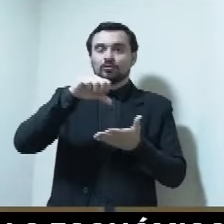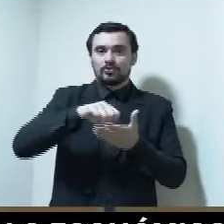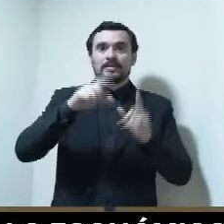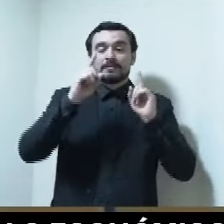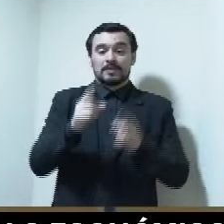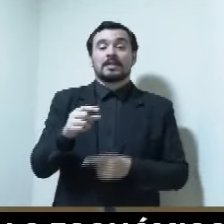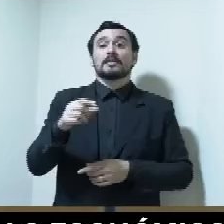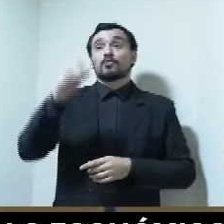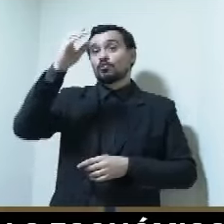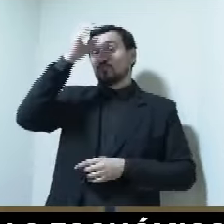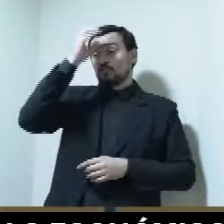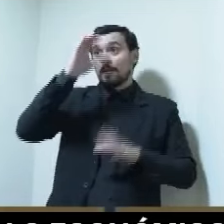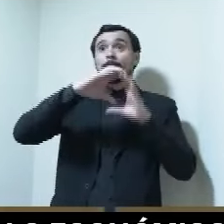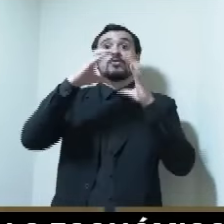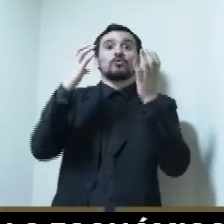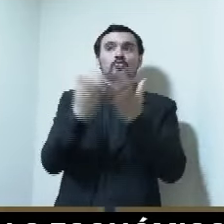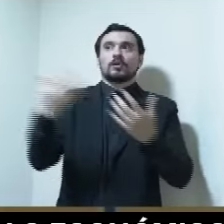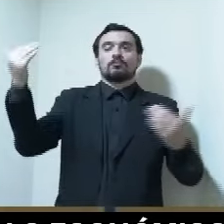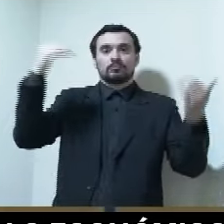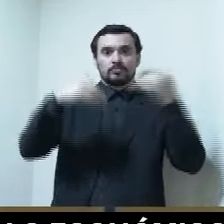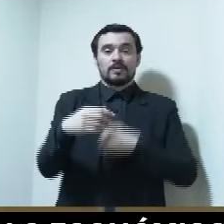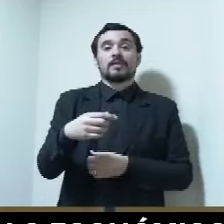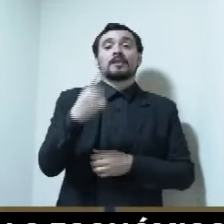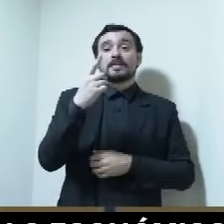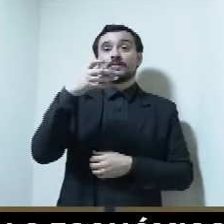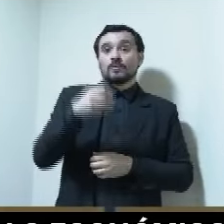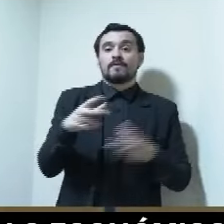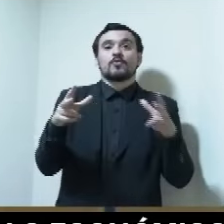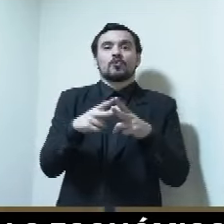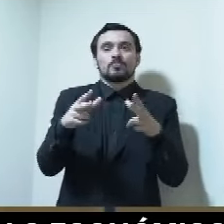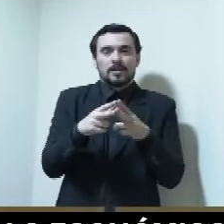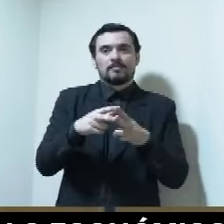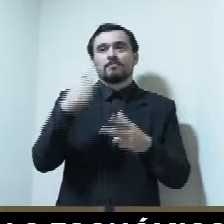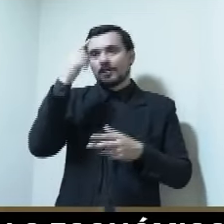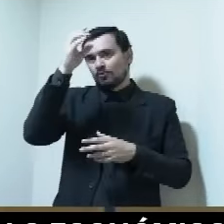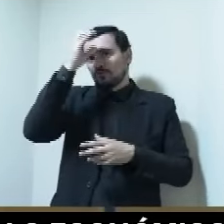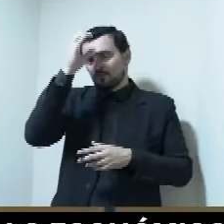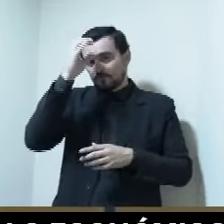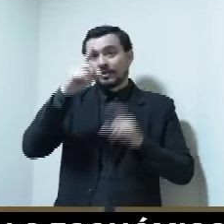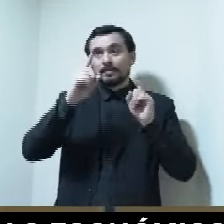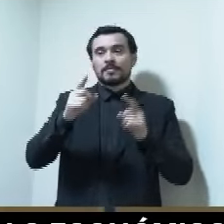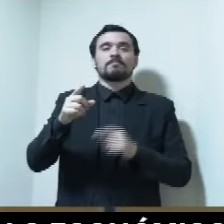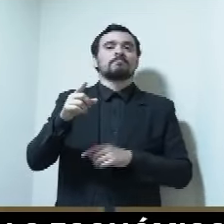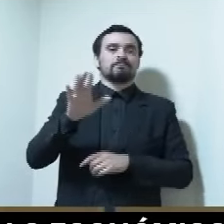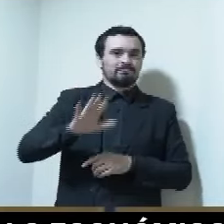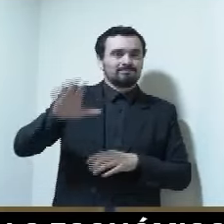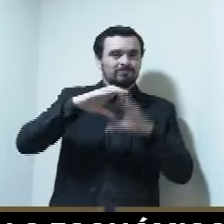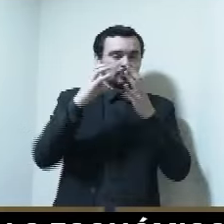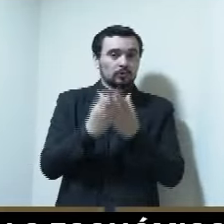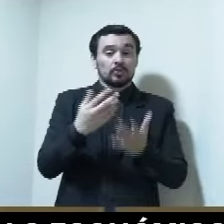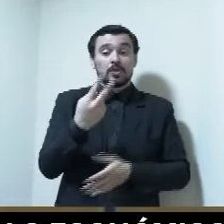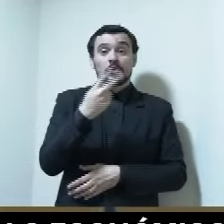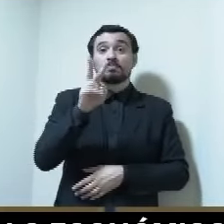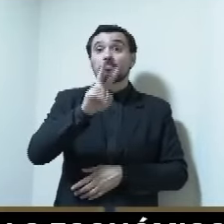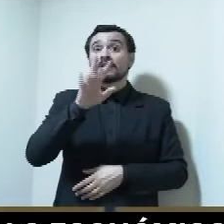el centro cultural del mundo, con la 19ª reunión del Comité del Patrimonio Cultural Inmaterial de la UNESCO. En el